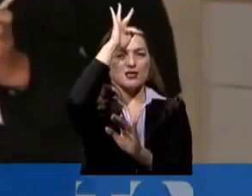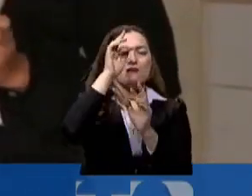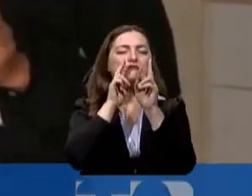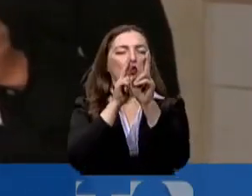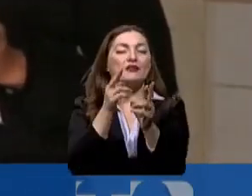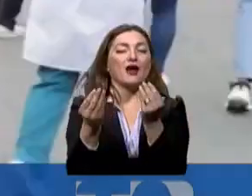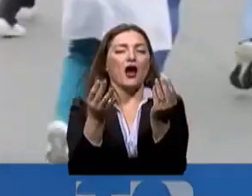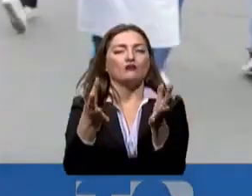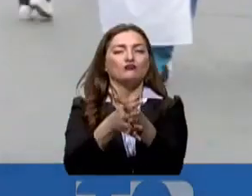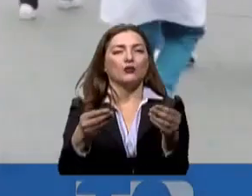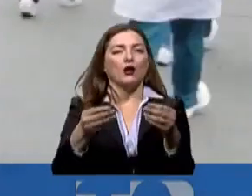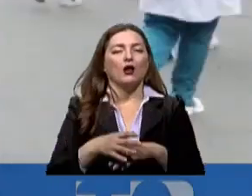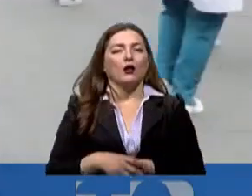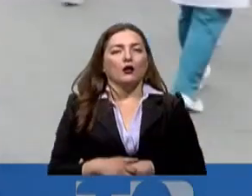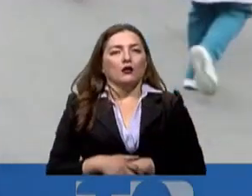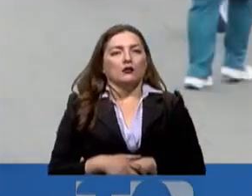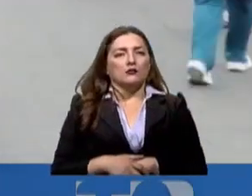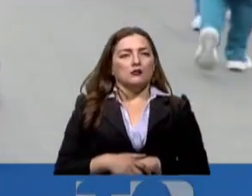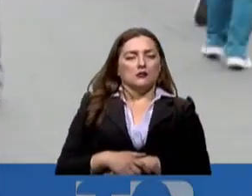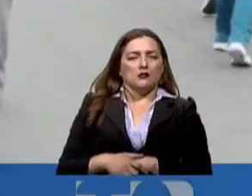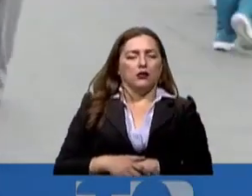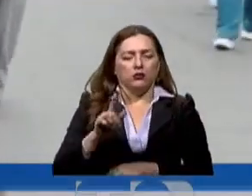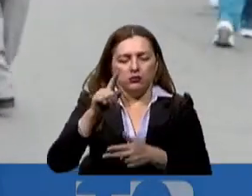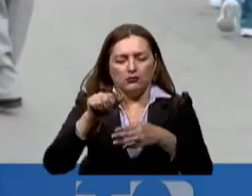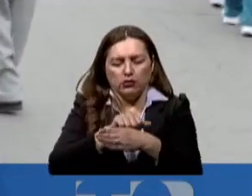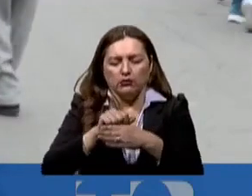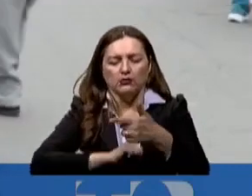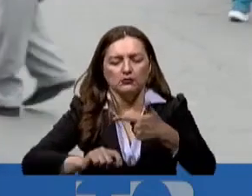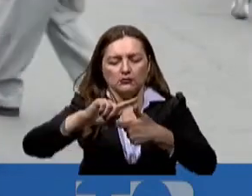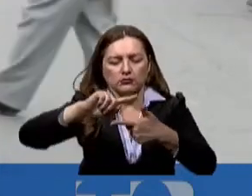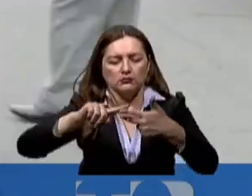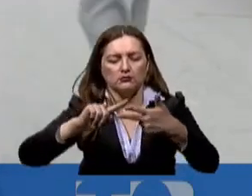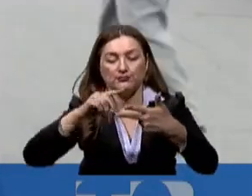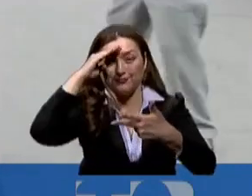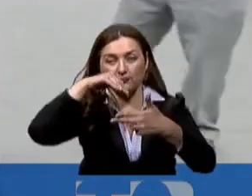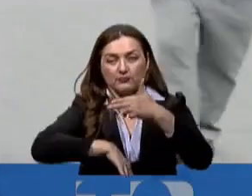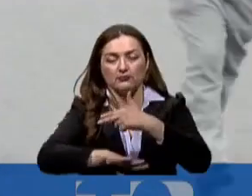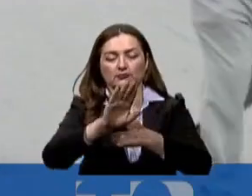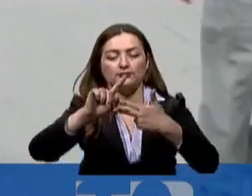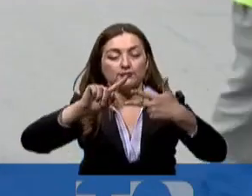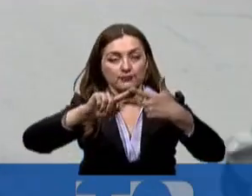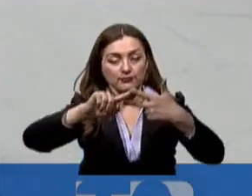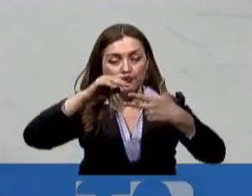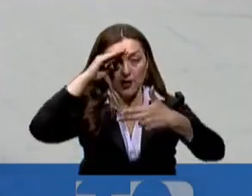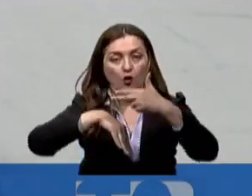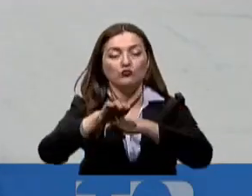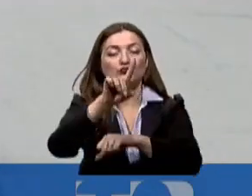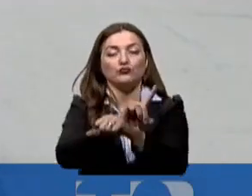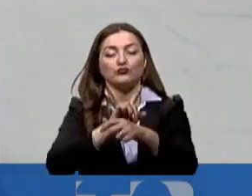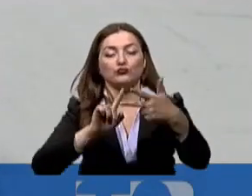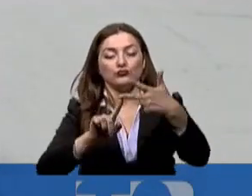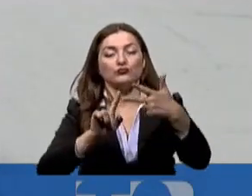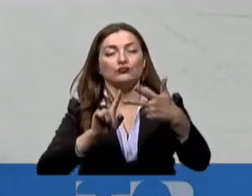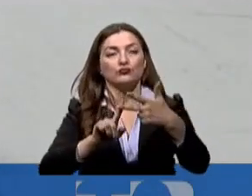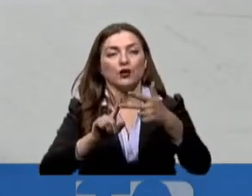de hechos. Este simulacro consta de tres acciones: la primera, la intervención policial, y luego la intervención médica, y luego